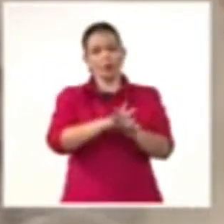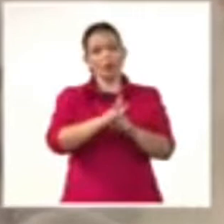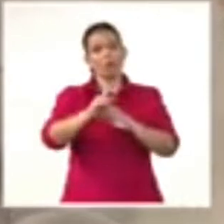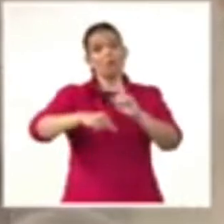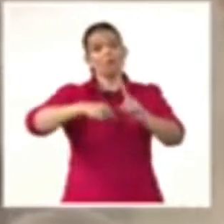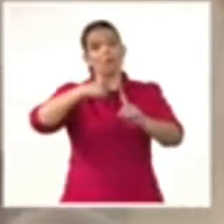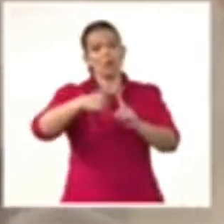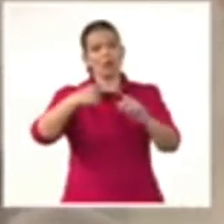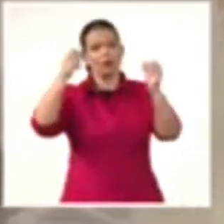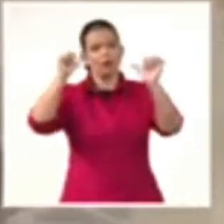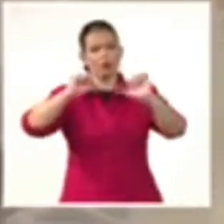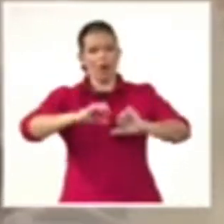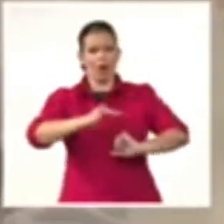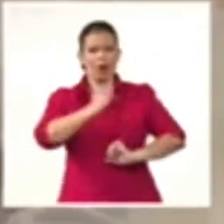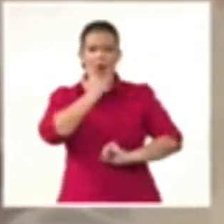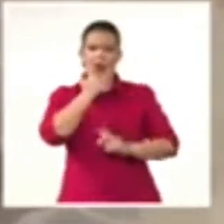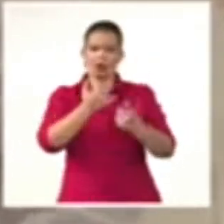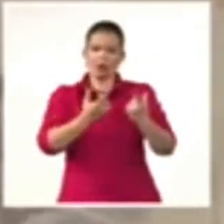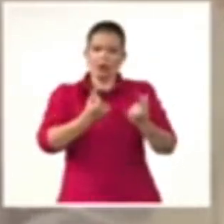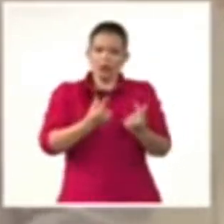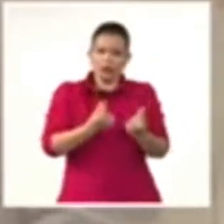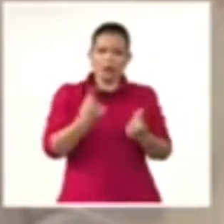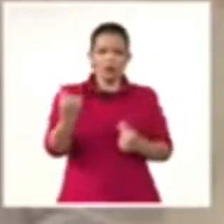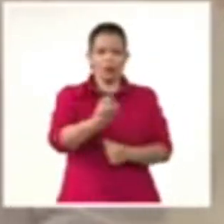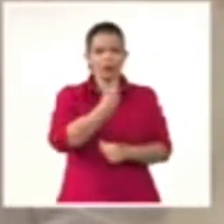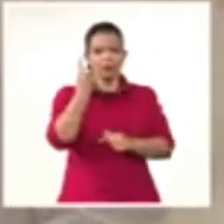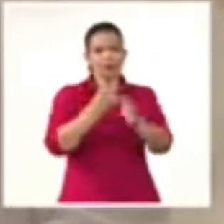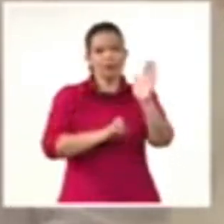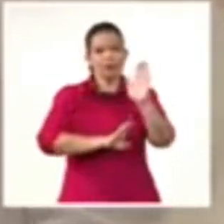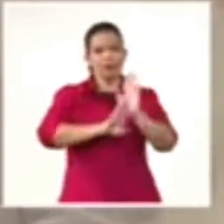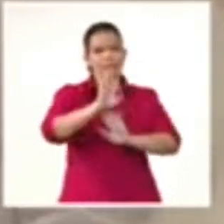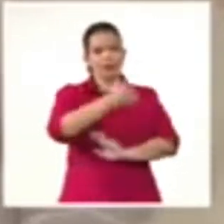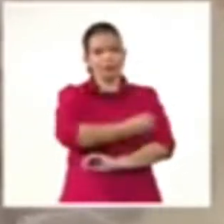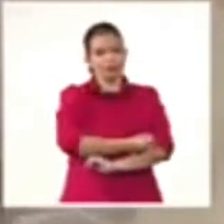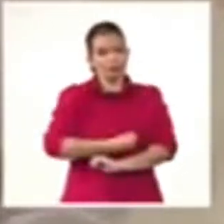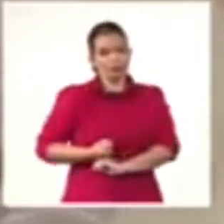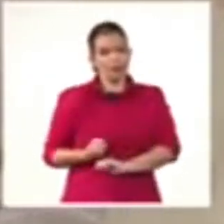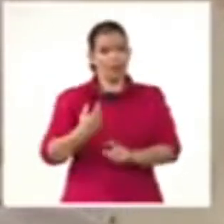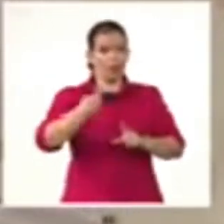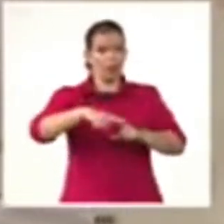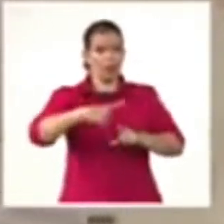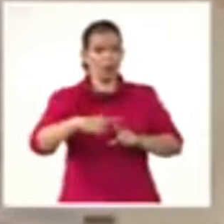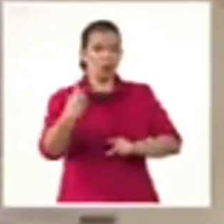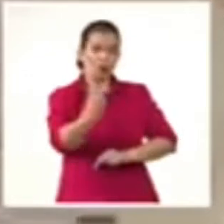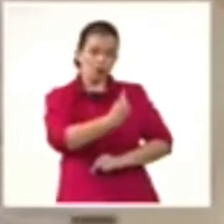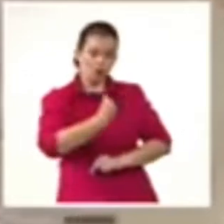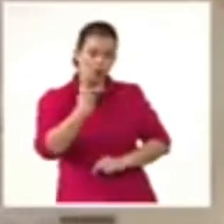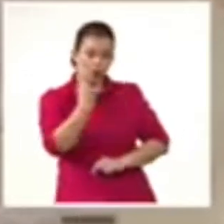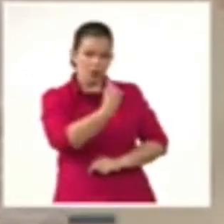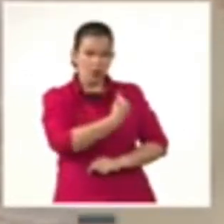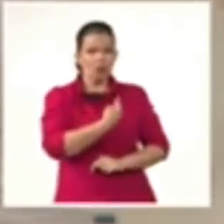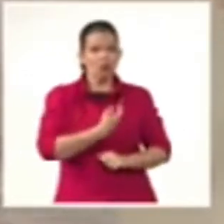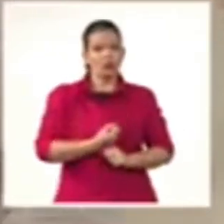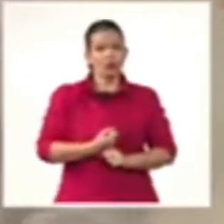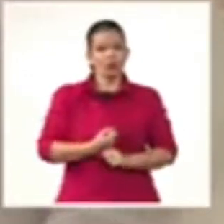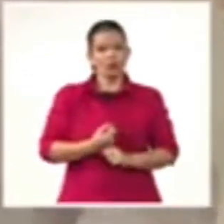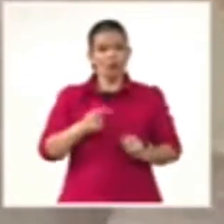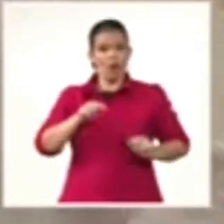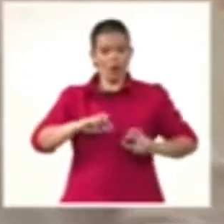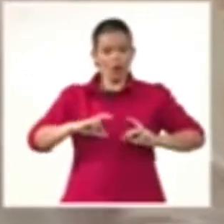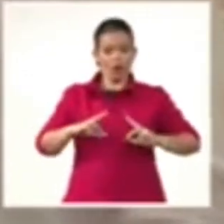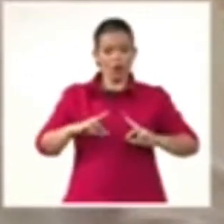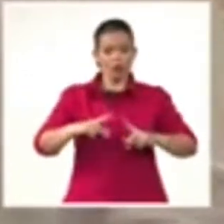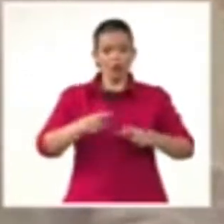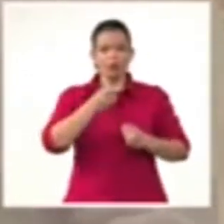con esfuerzos y recursos propios. Y es también una oportunidad. Le permite a la dirección